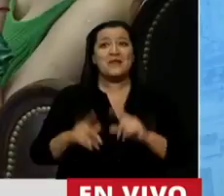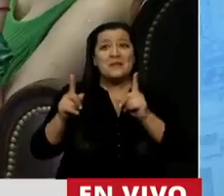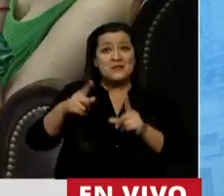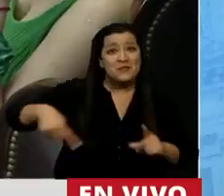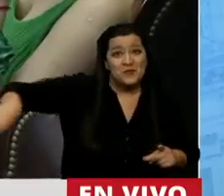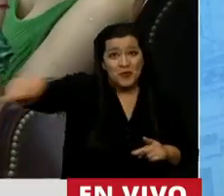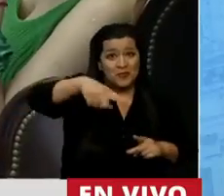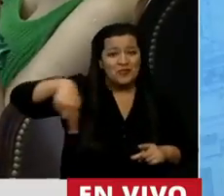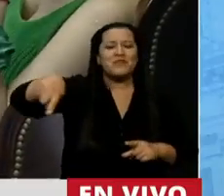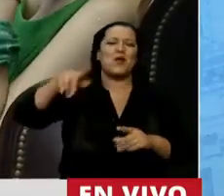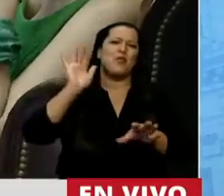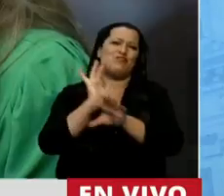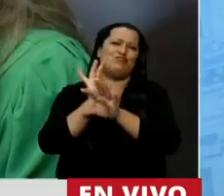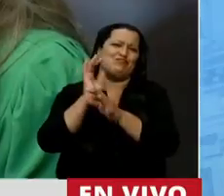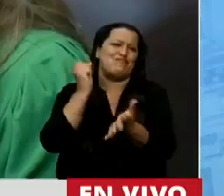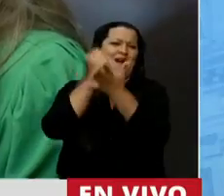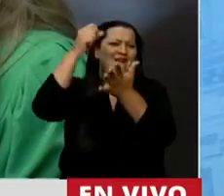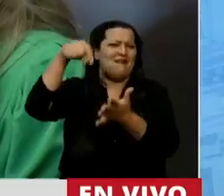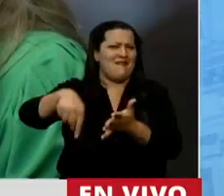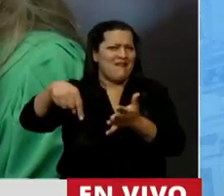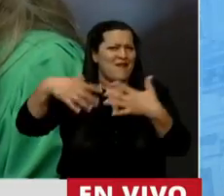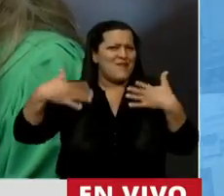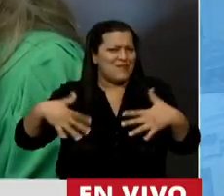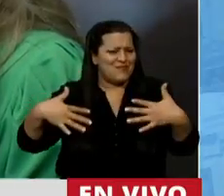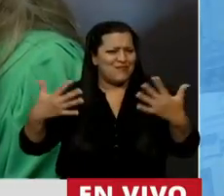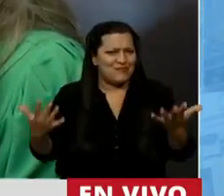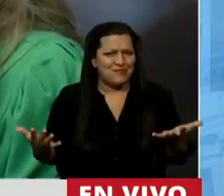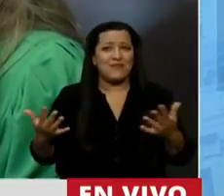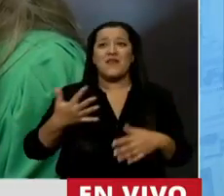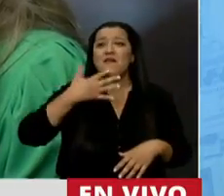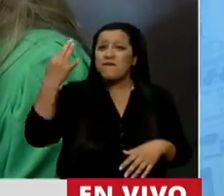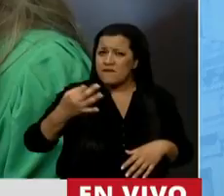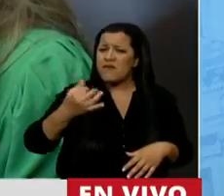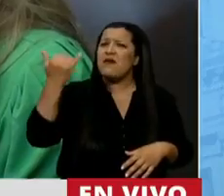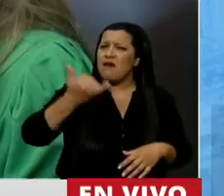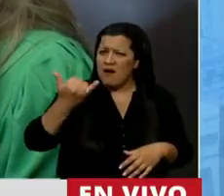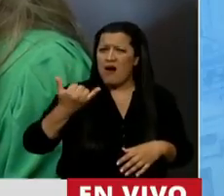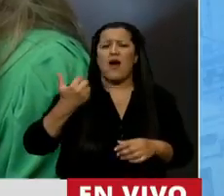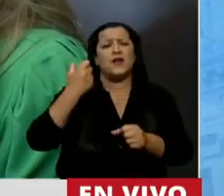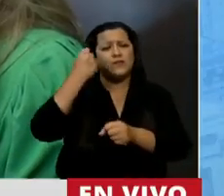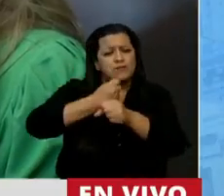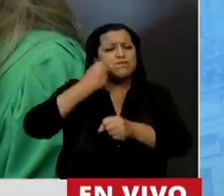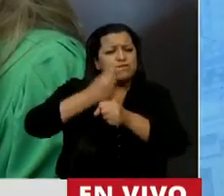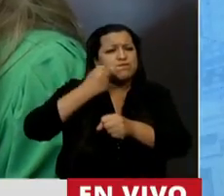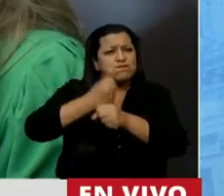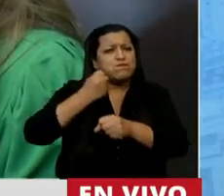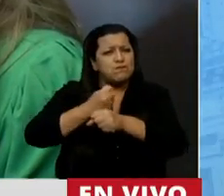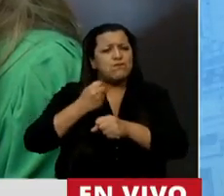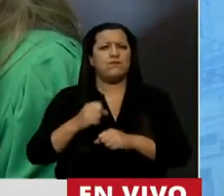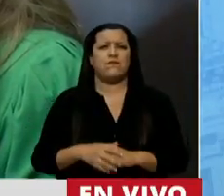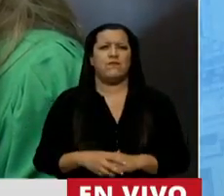son el sujeto histórico de este tiempo. Es verdad que hay un recorrido que lo venimos